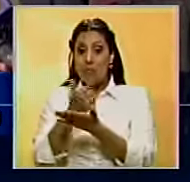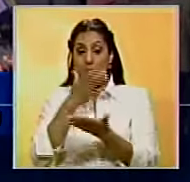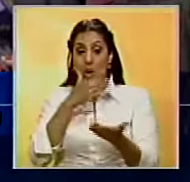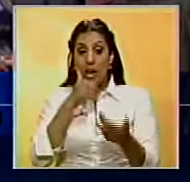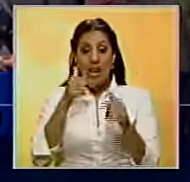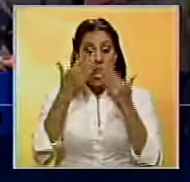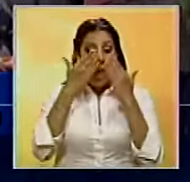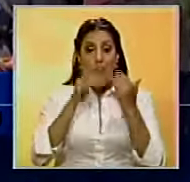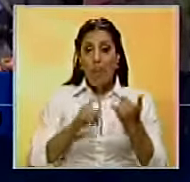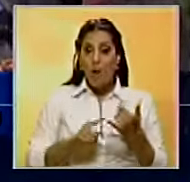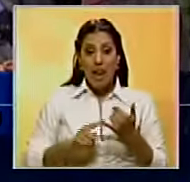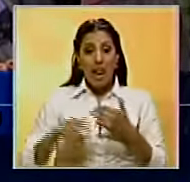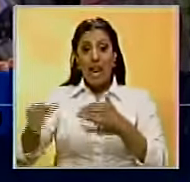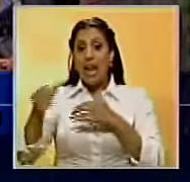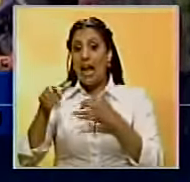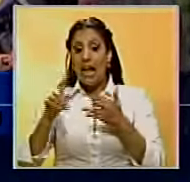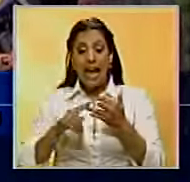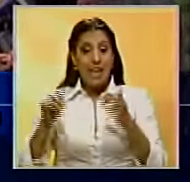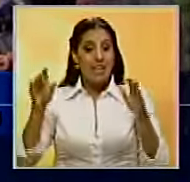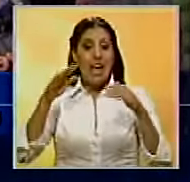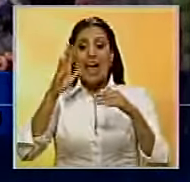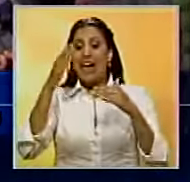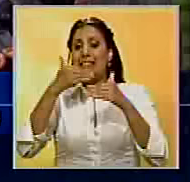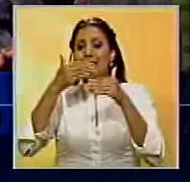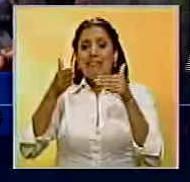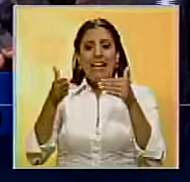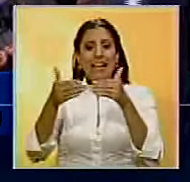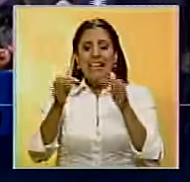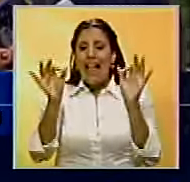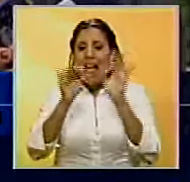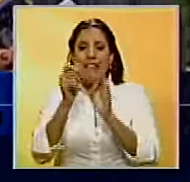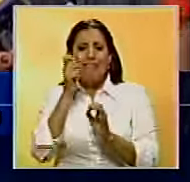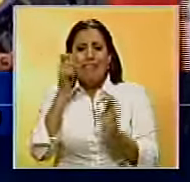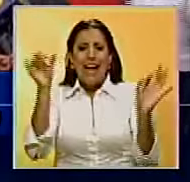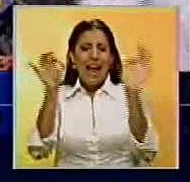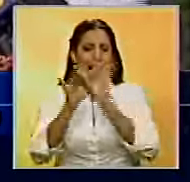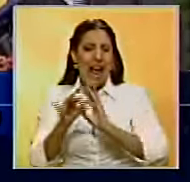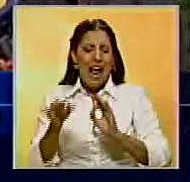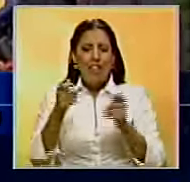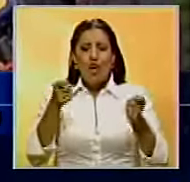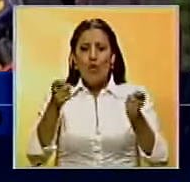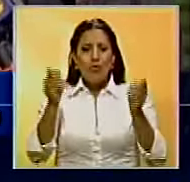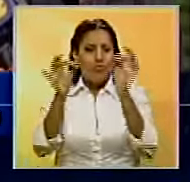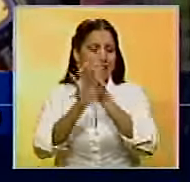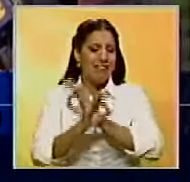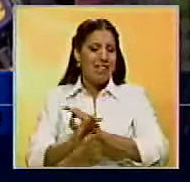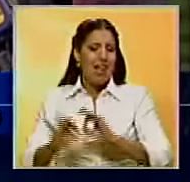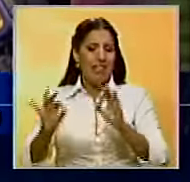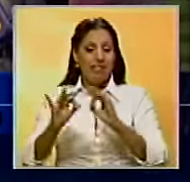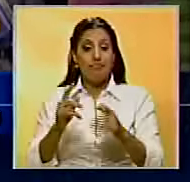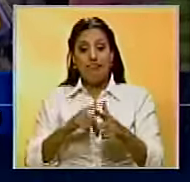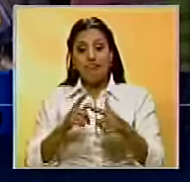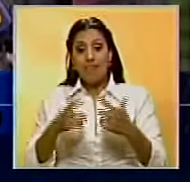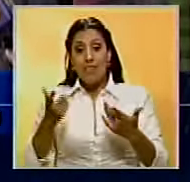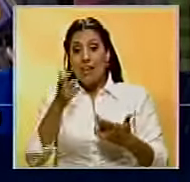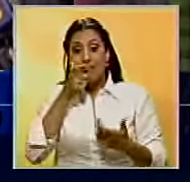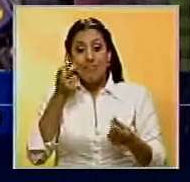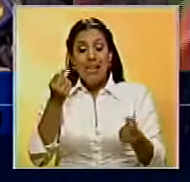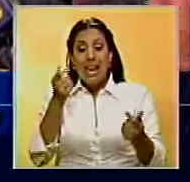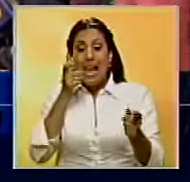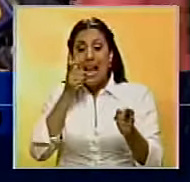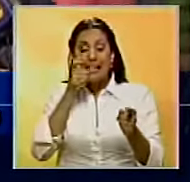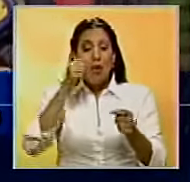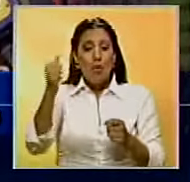ni en los colegios, ni en la calle, ni en las esquinas, ni nada, ni punto de control, no hay nada. Entonces, no hay